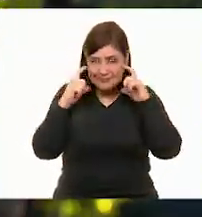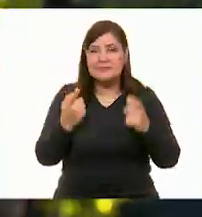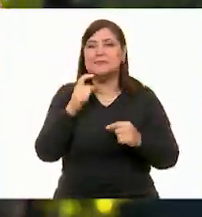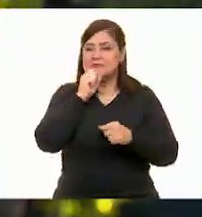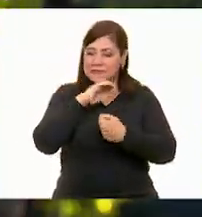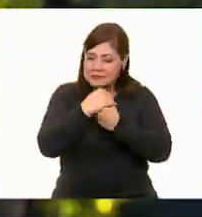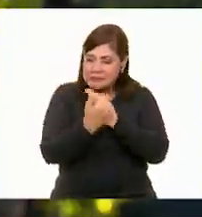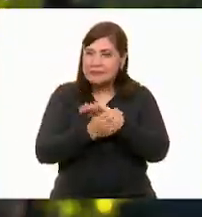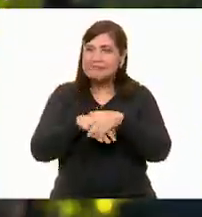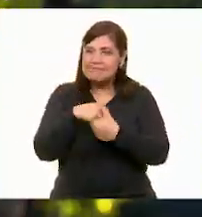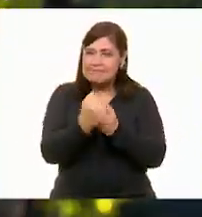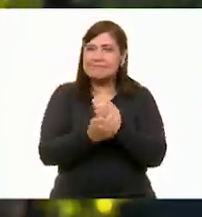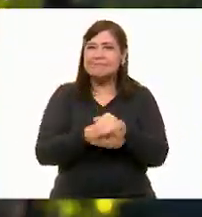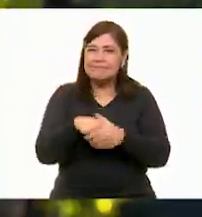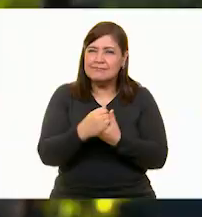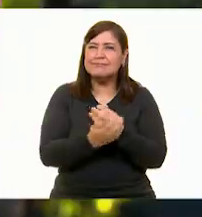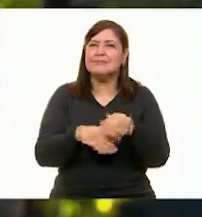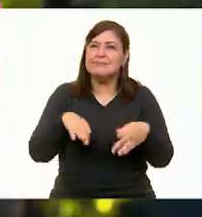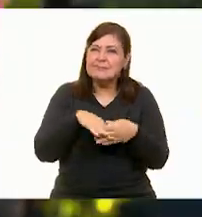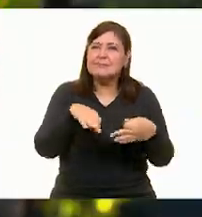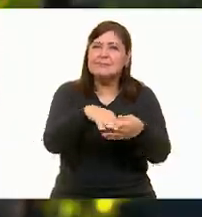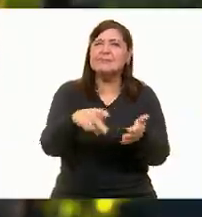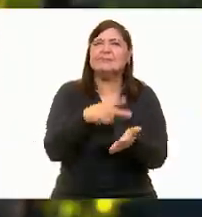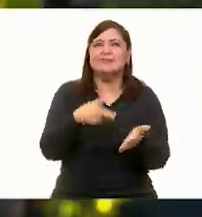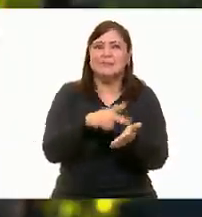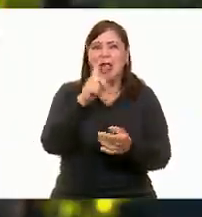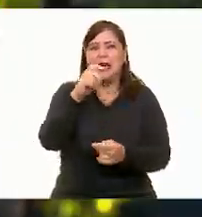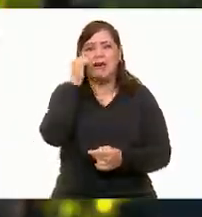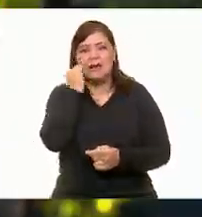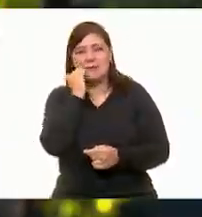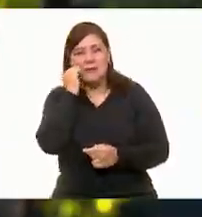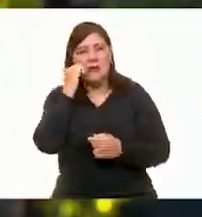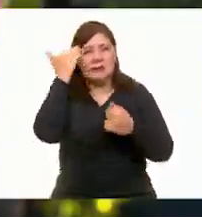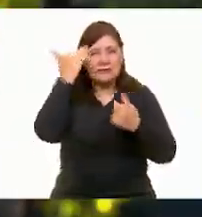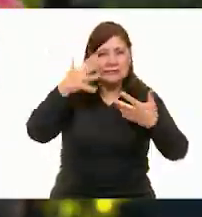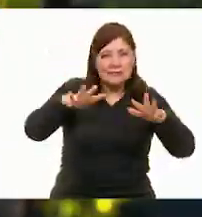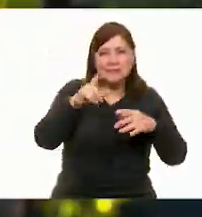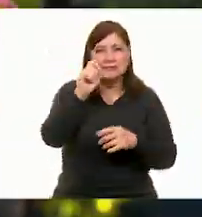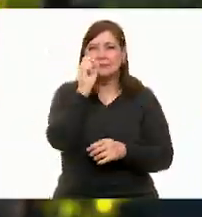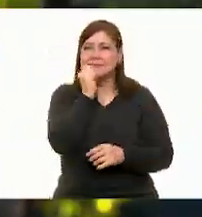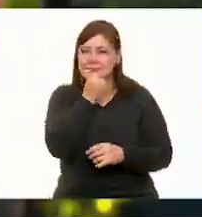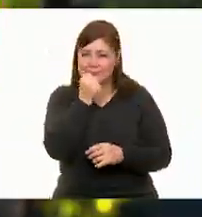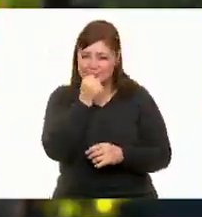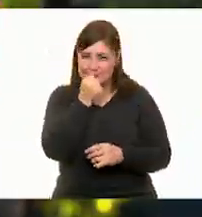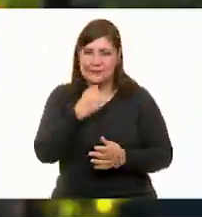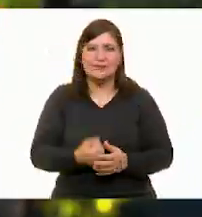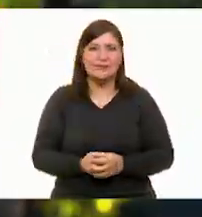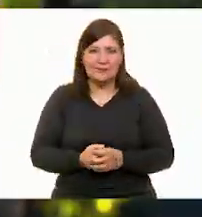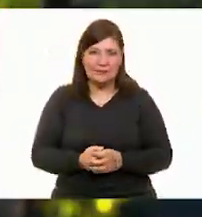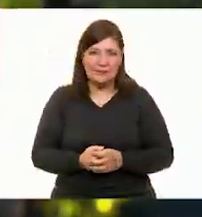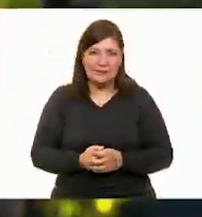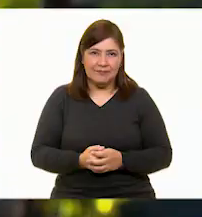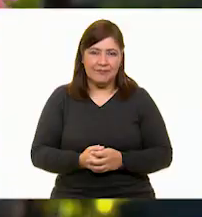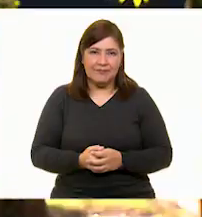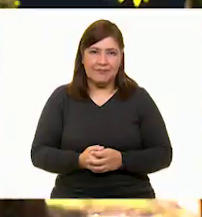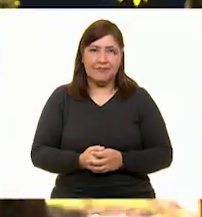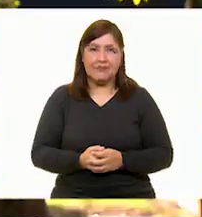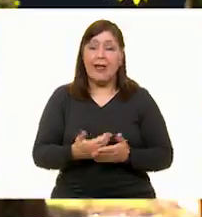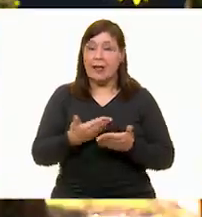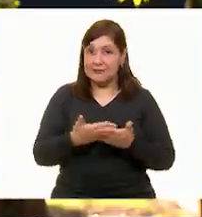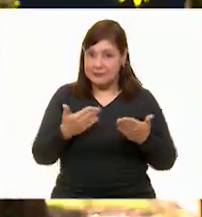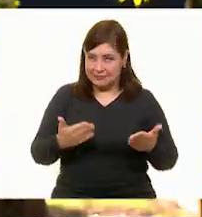cubrebocas. Lava tus manos frecuentemente con agua y con jabón por lo menos durante 20 segundos.